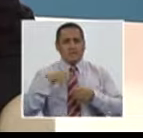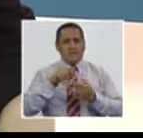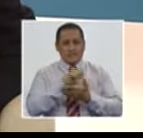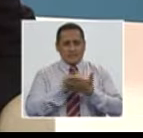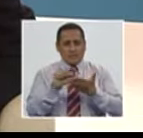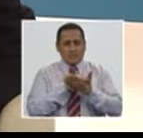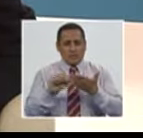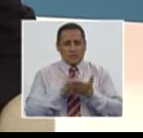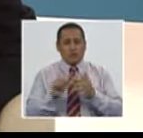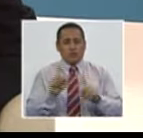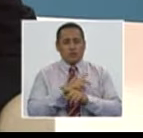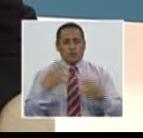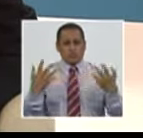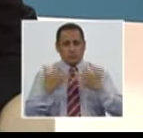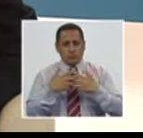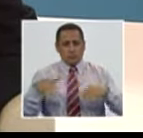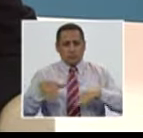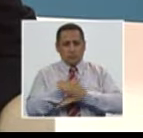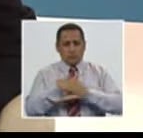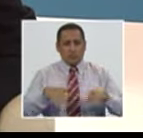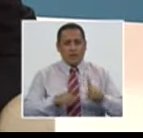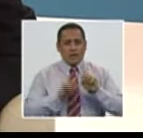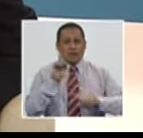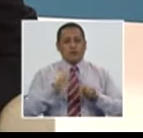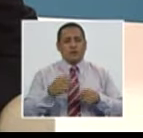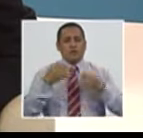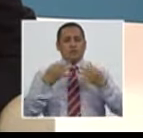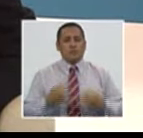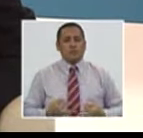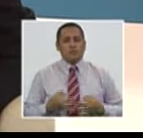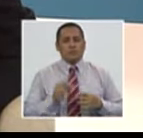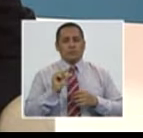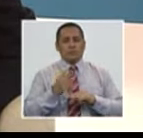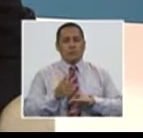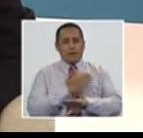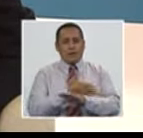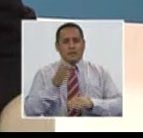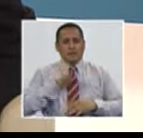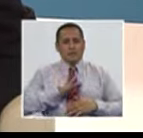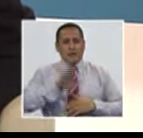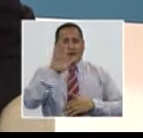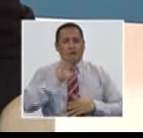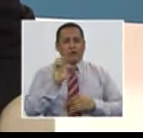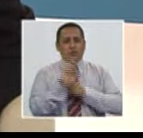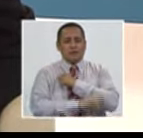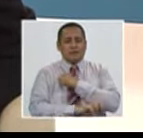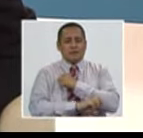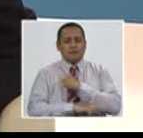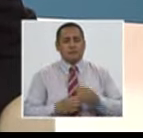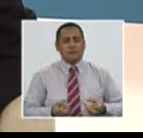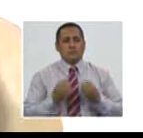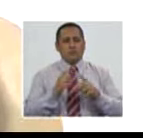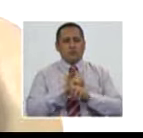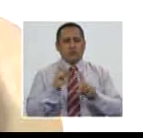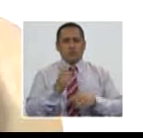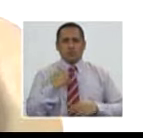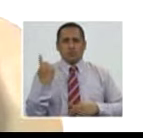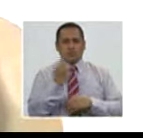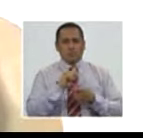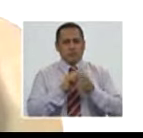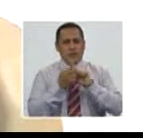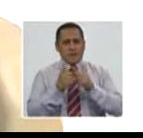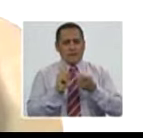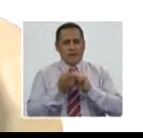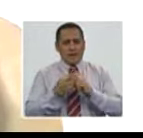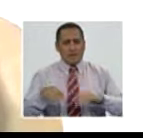que estén inscritos no que de repente no coincide ese número con aquellos que han cumplido con el requisito de de ir al consulado y Claro porque no todos